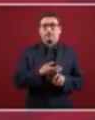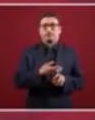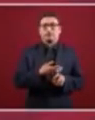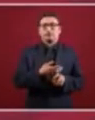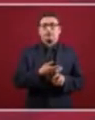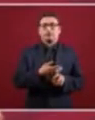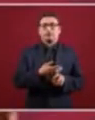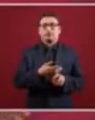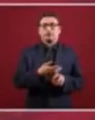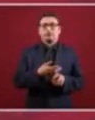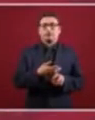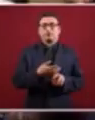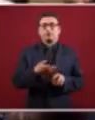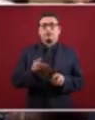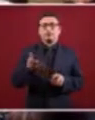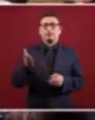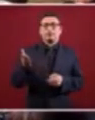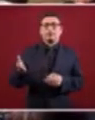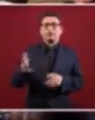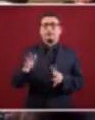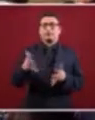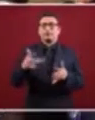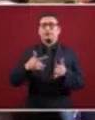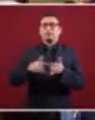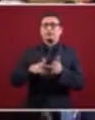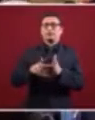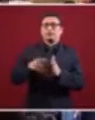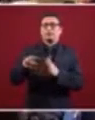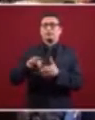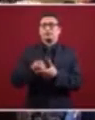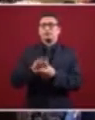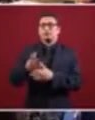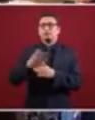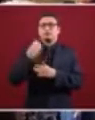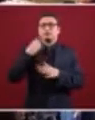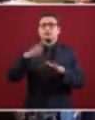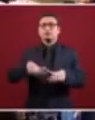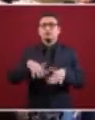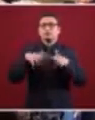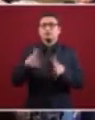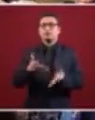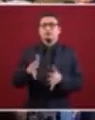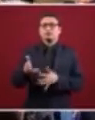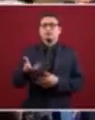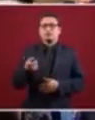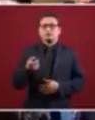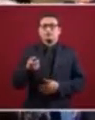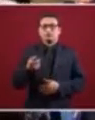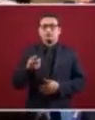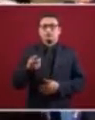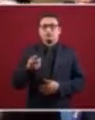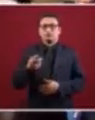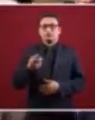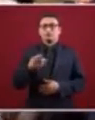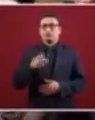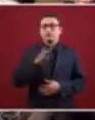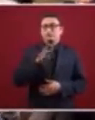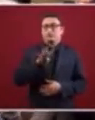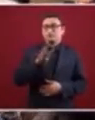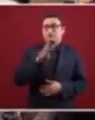¿A qué hora salen ustedes en la conferencia? 19:30,